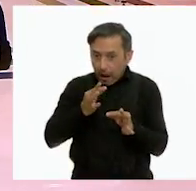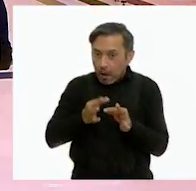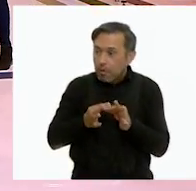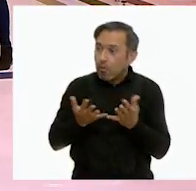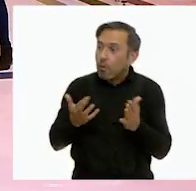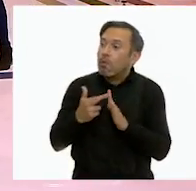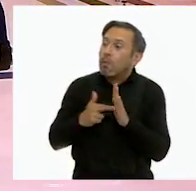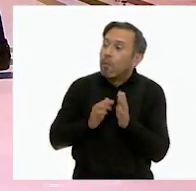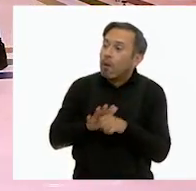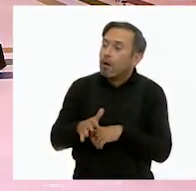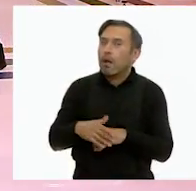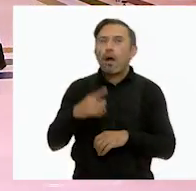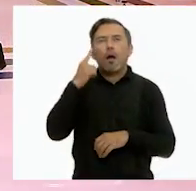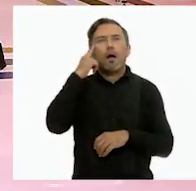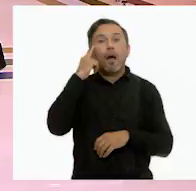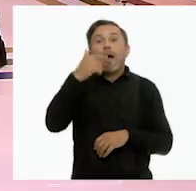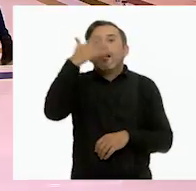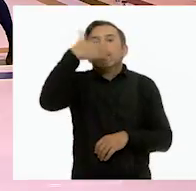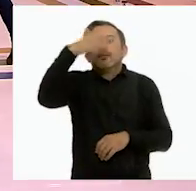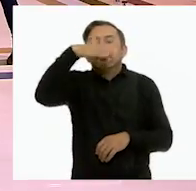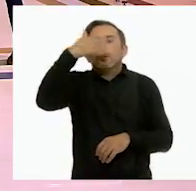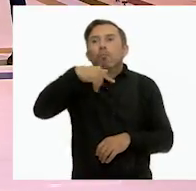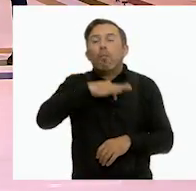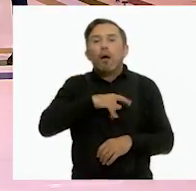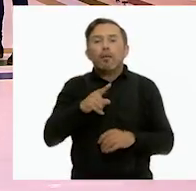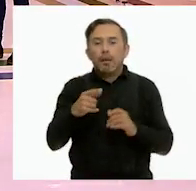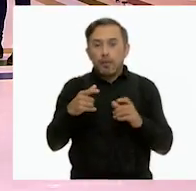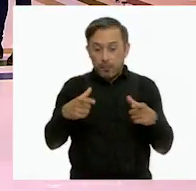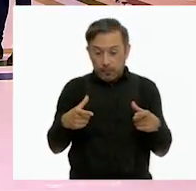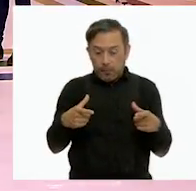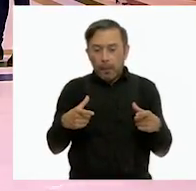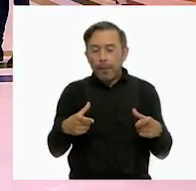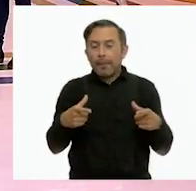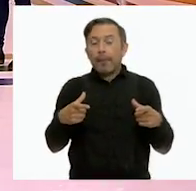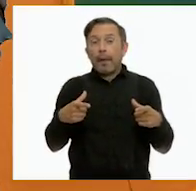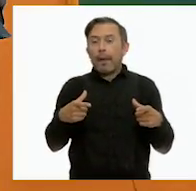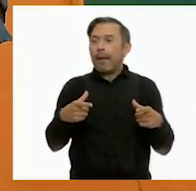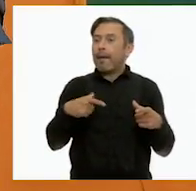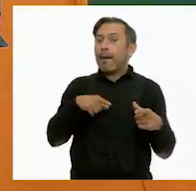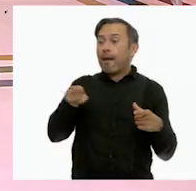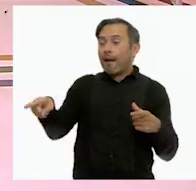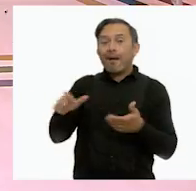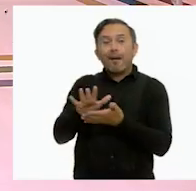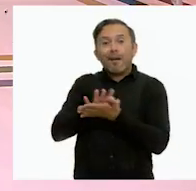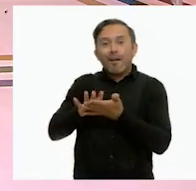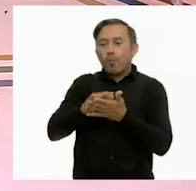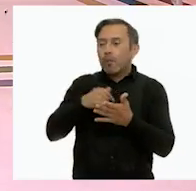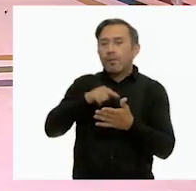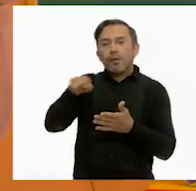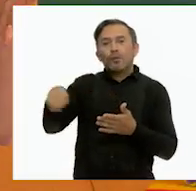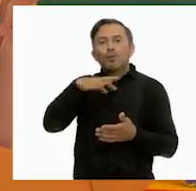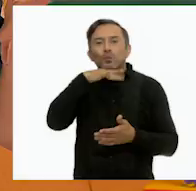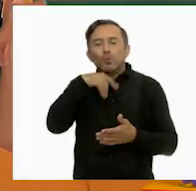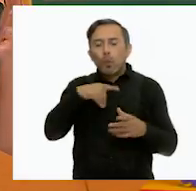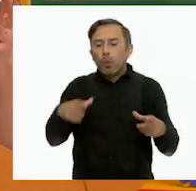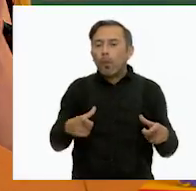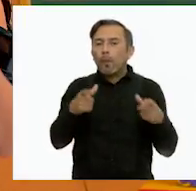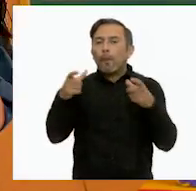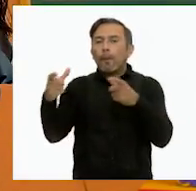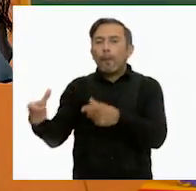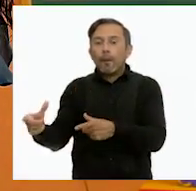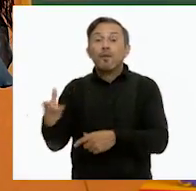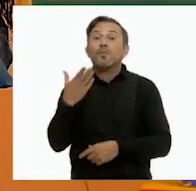es levantar tus platos y llevarlos al fregadero. Esa podría ser una regla. Muy bien. Para nuestros pequeñitos en casa,